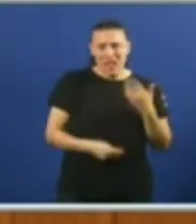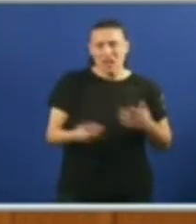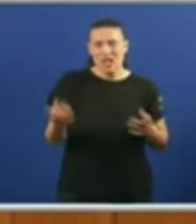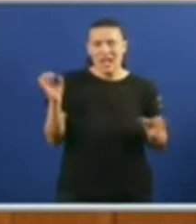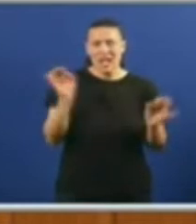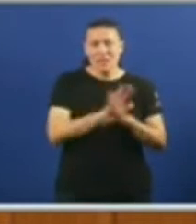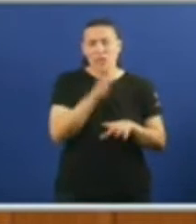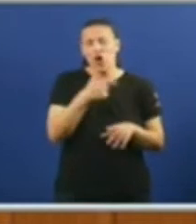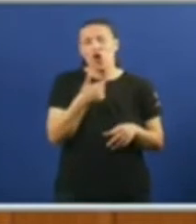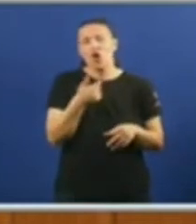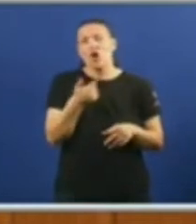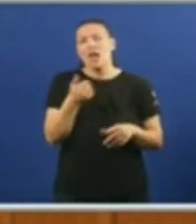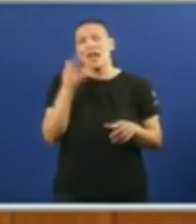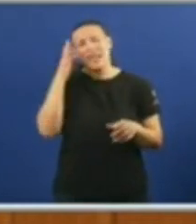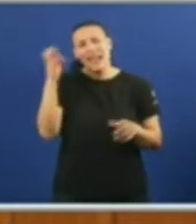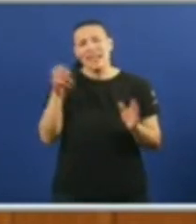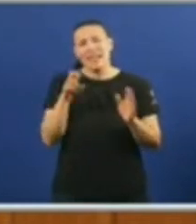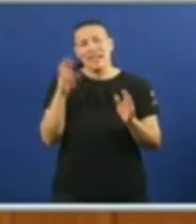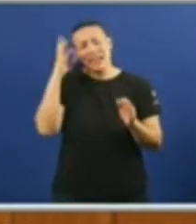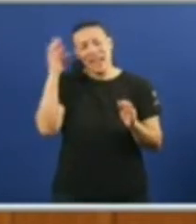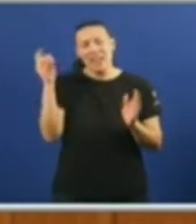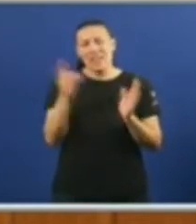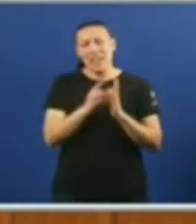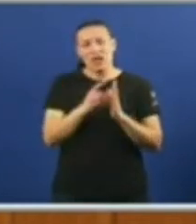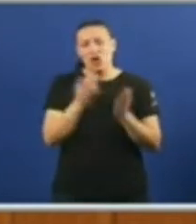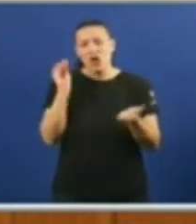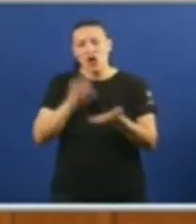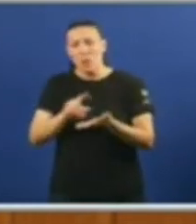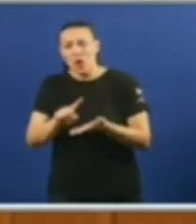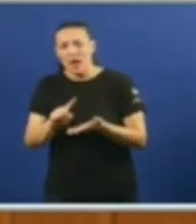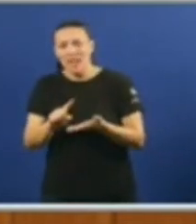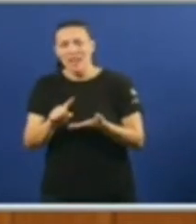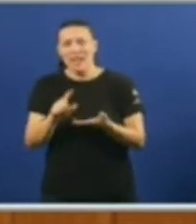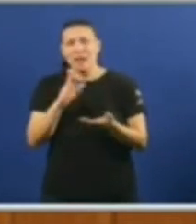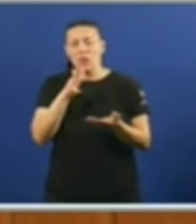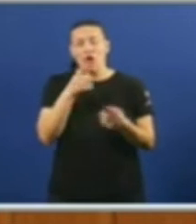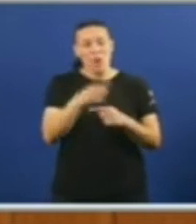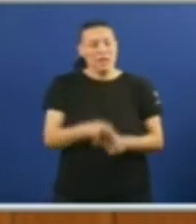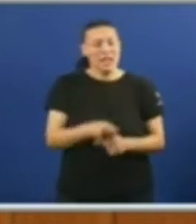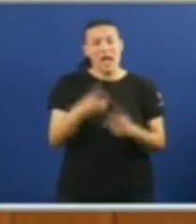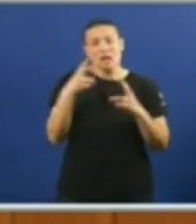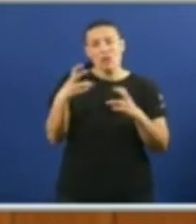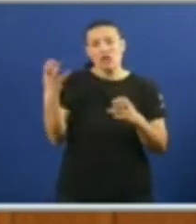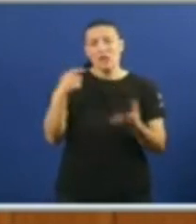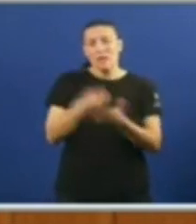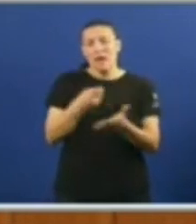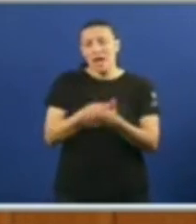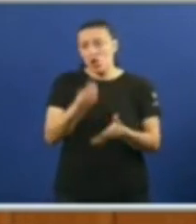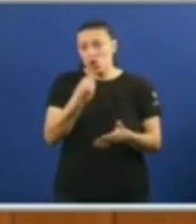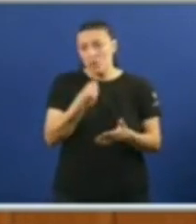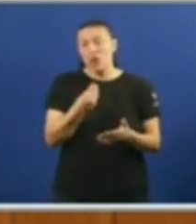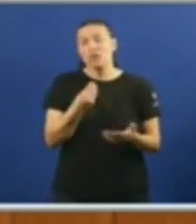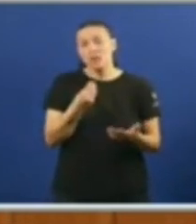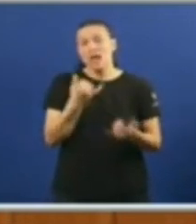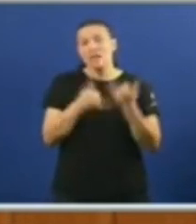non interpuxo un recurso contra o decreto que obrigaba a que esos impostos o tuveran que pagar os consumidores,